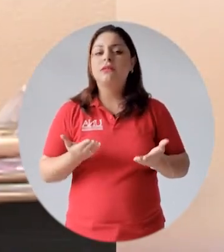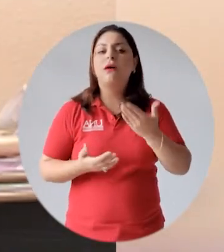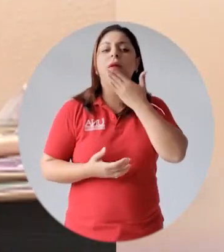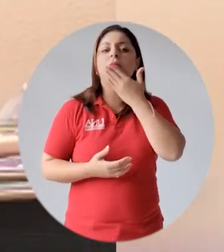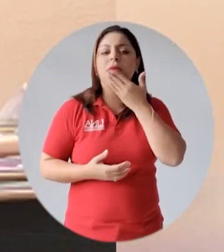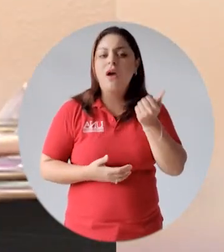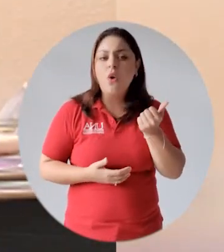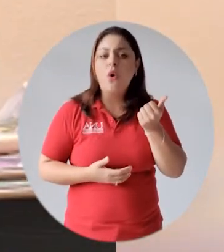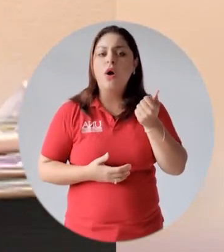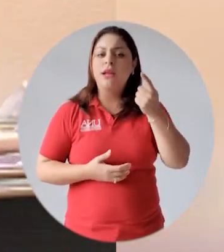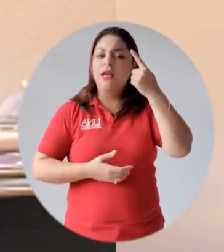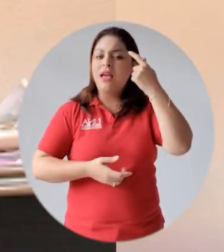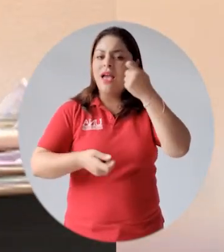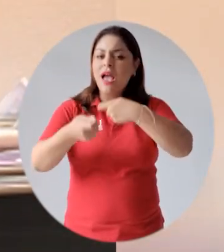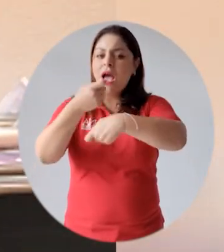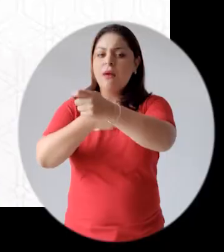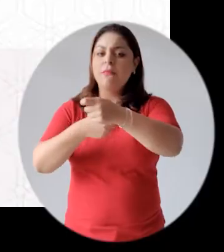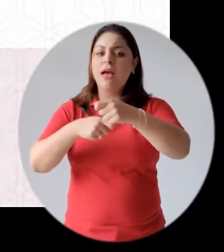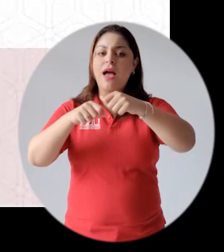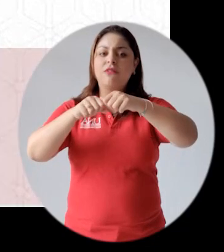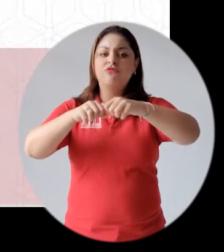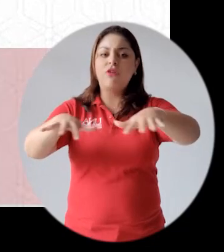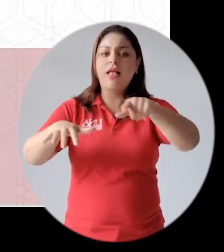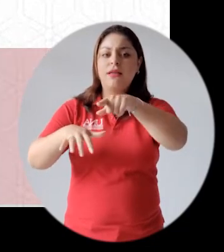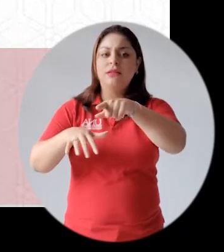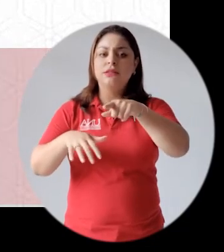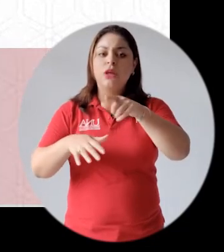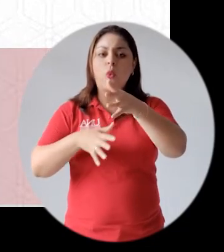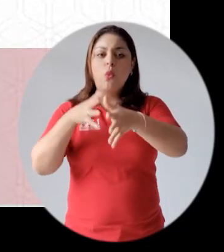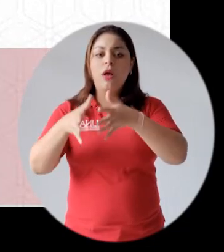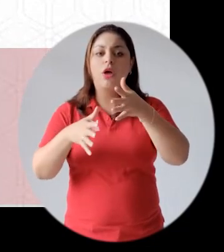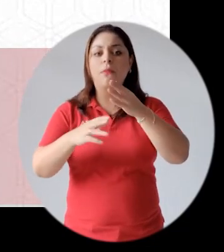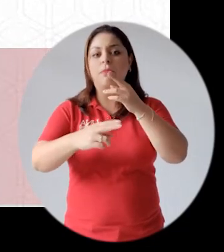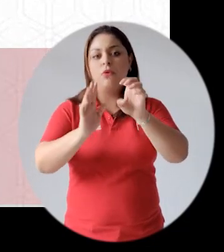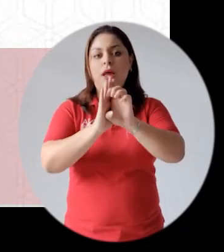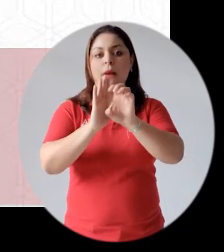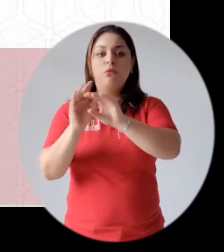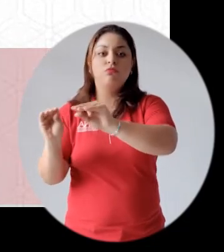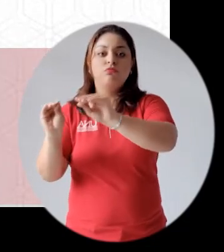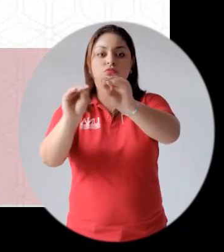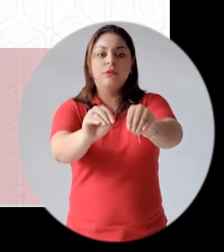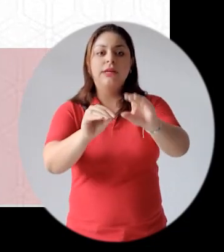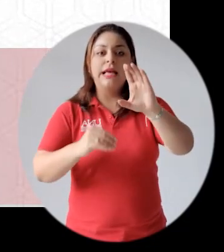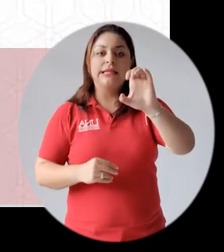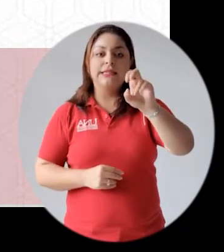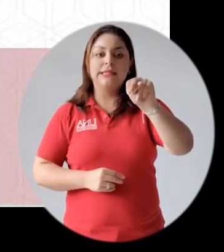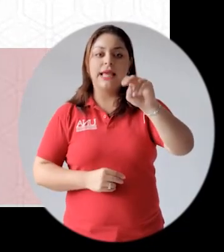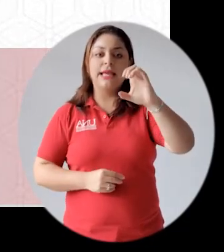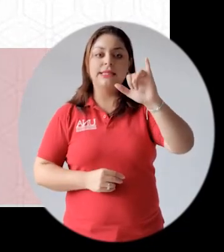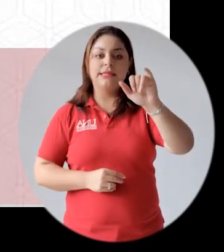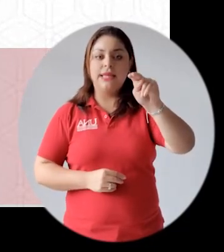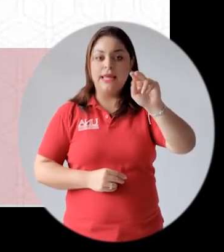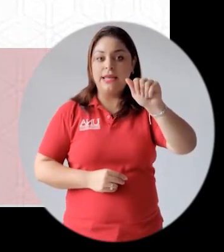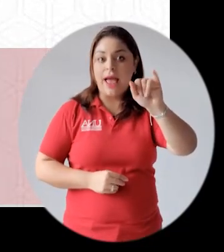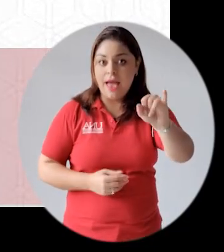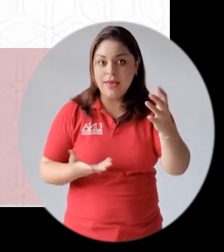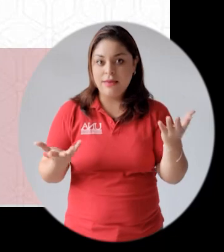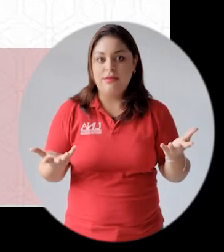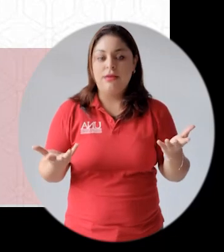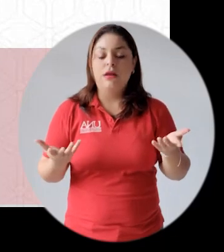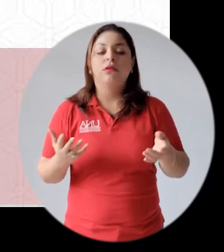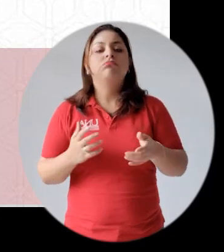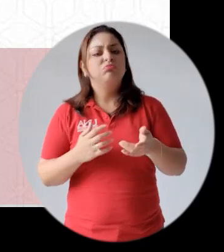canalizados mediante la política pública en redes de cuidado, como por ejemplo en los Sensinais? Entonces, las encuestas de uso de tiempo